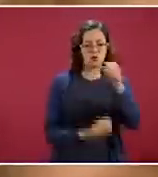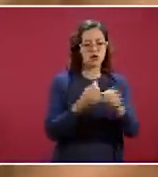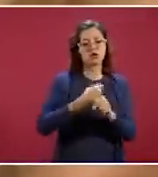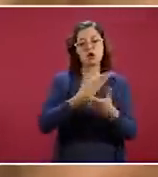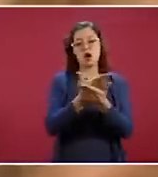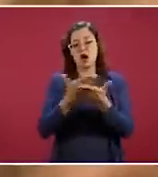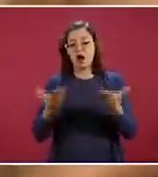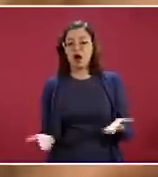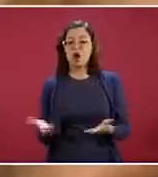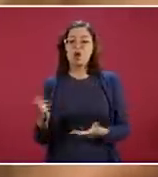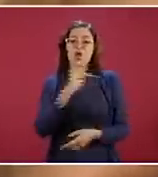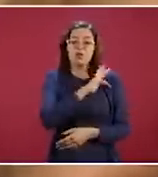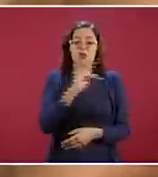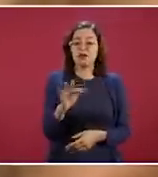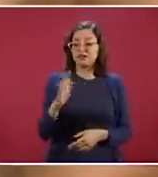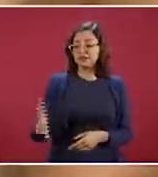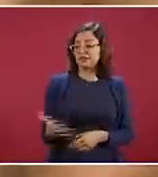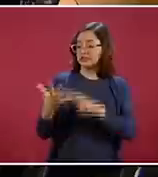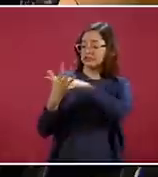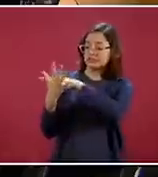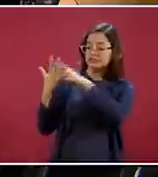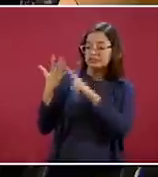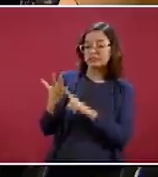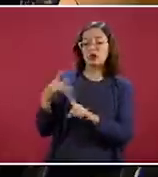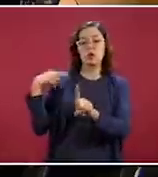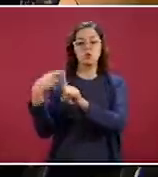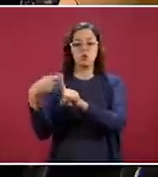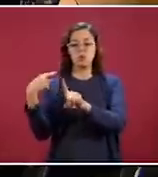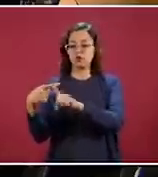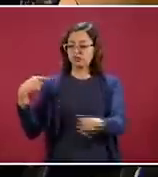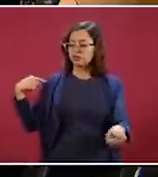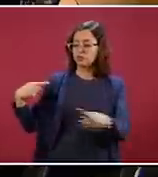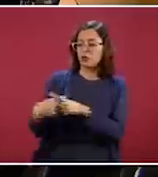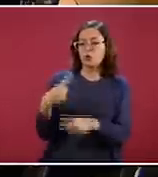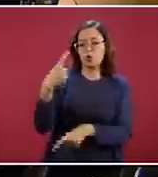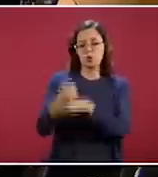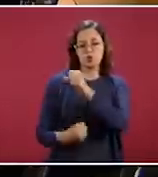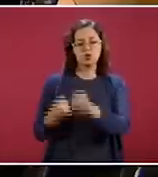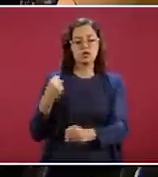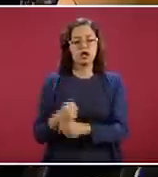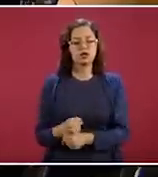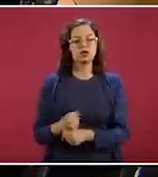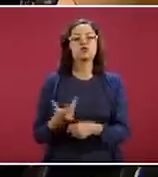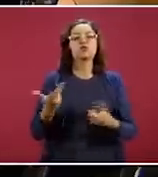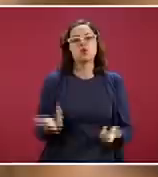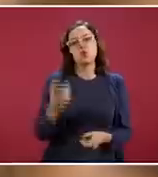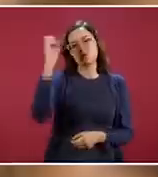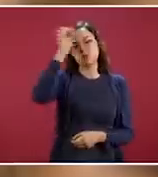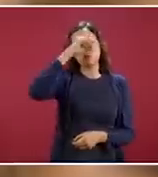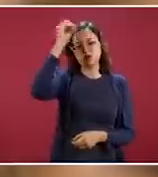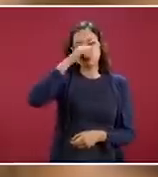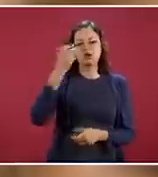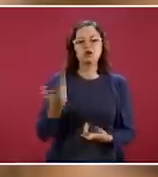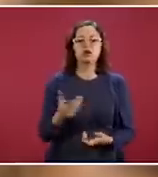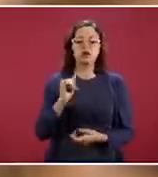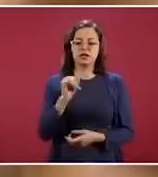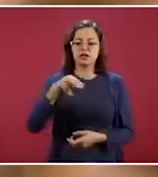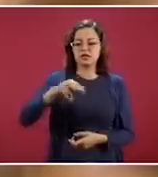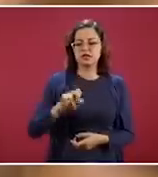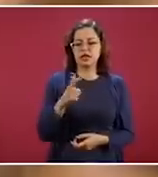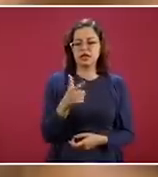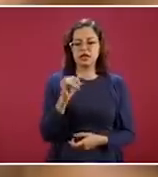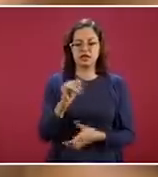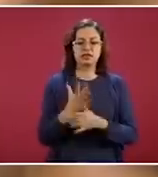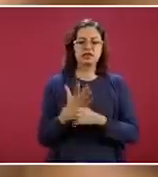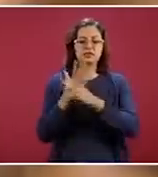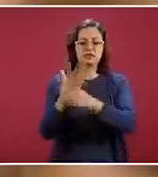5 aciertos que ha tenido en este casi un año y su opinión sobre el recorte que ha marcado el INEGI, que informó